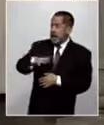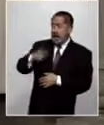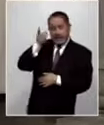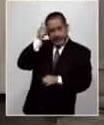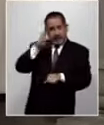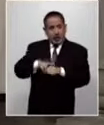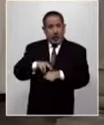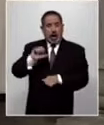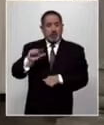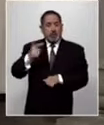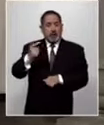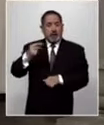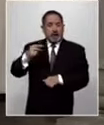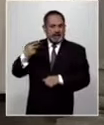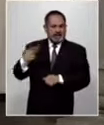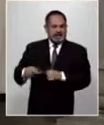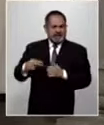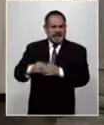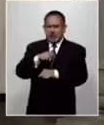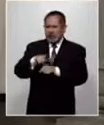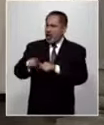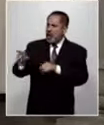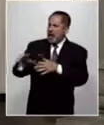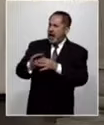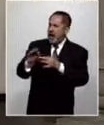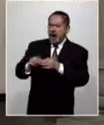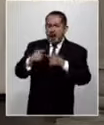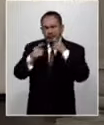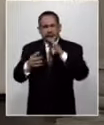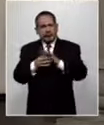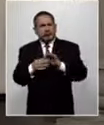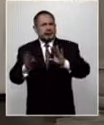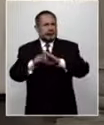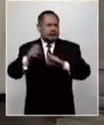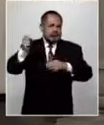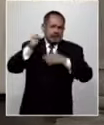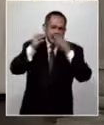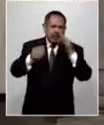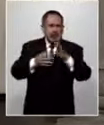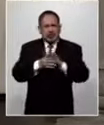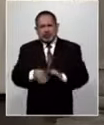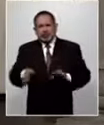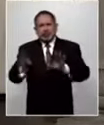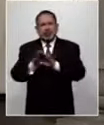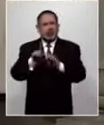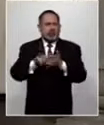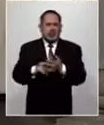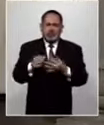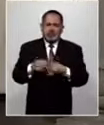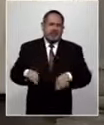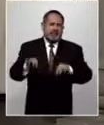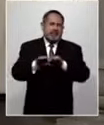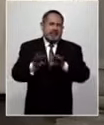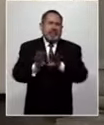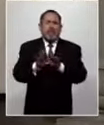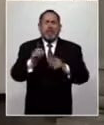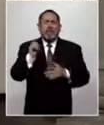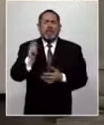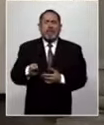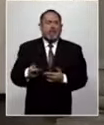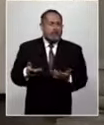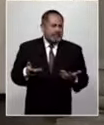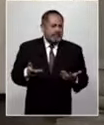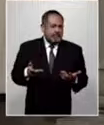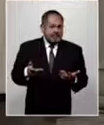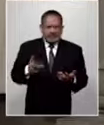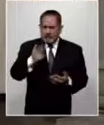Nación y nos va a dar toda una cátedra acerca de la importancia